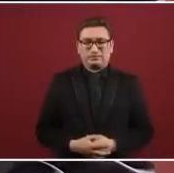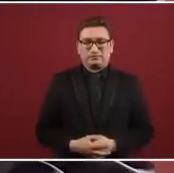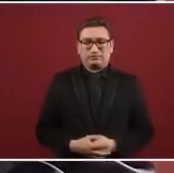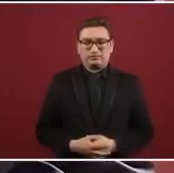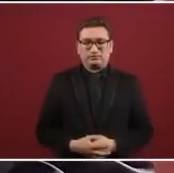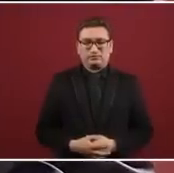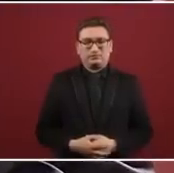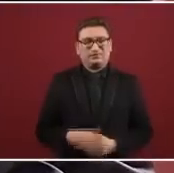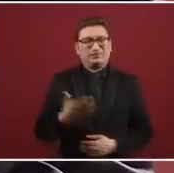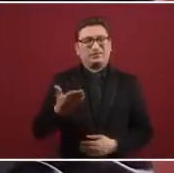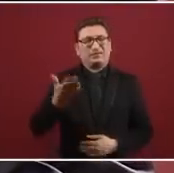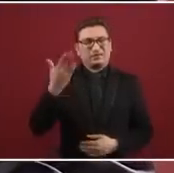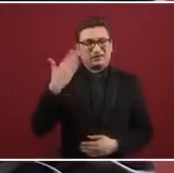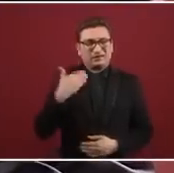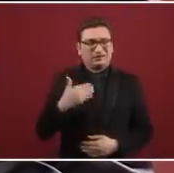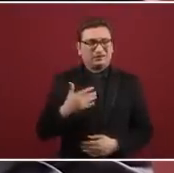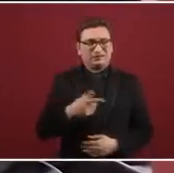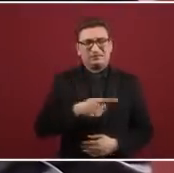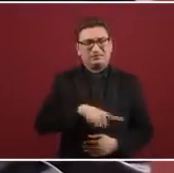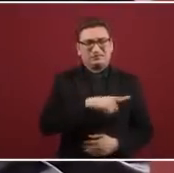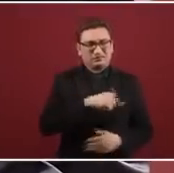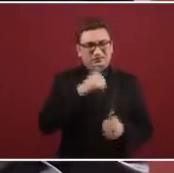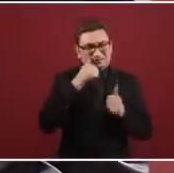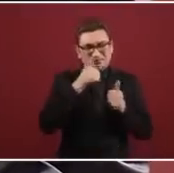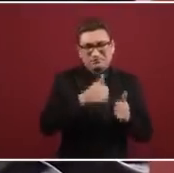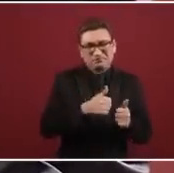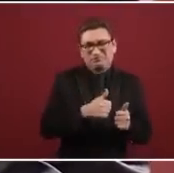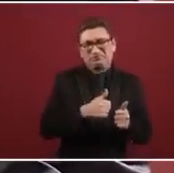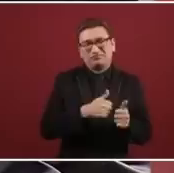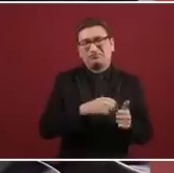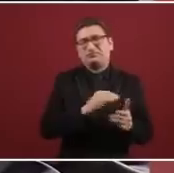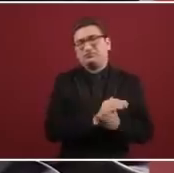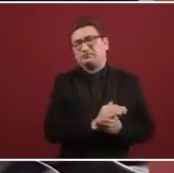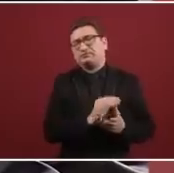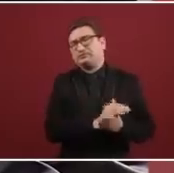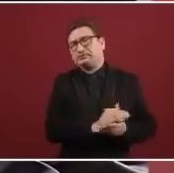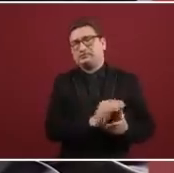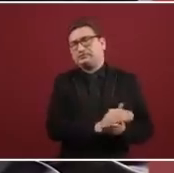se atendieron las causas, se